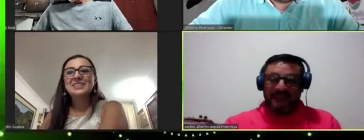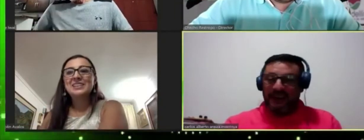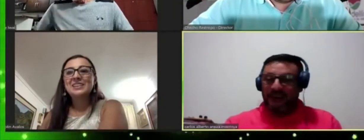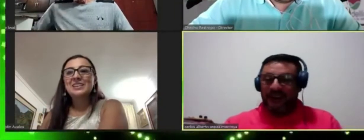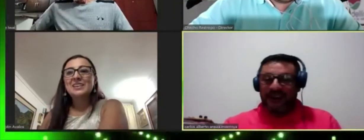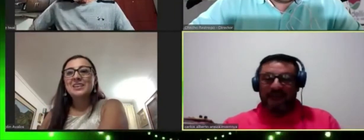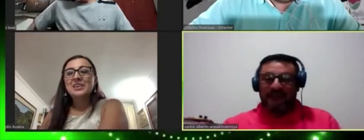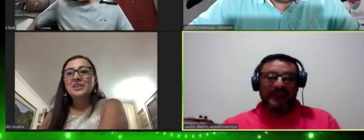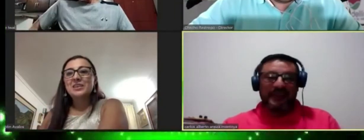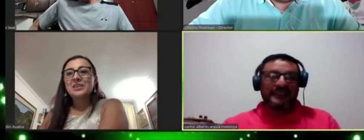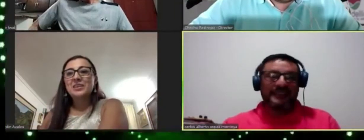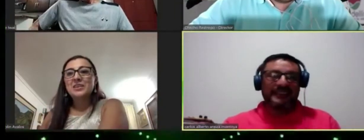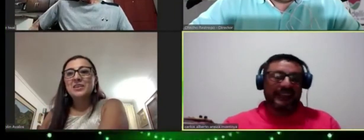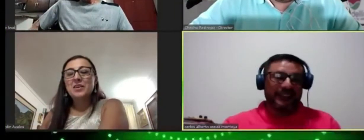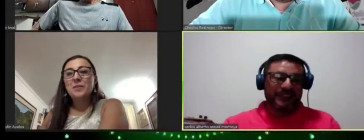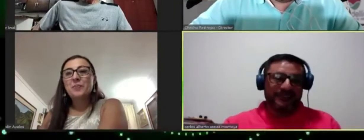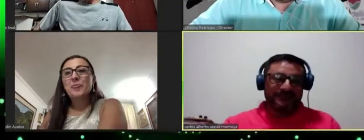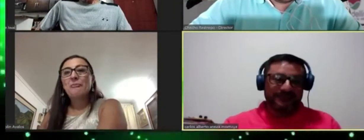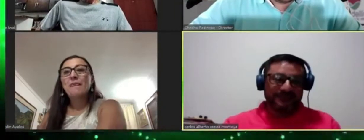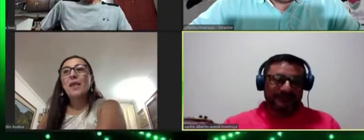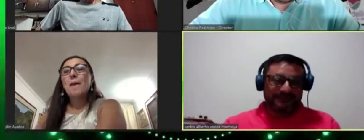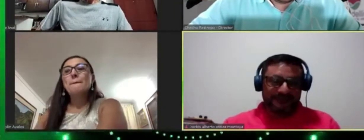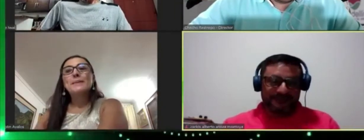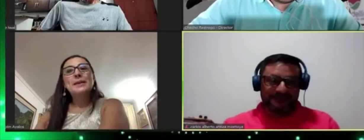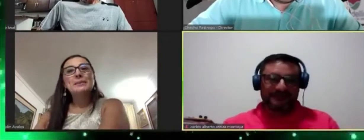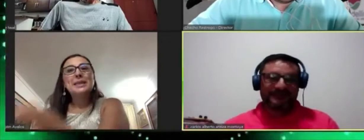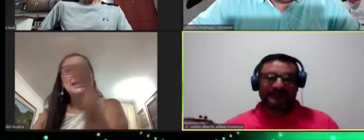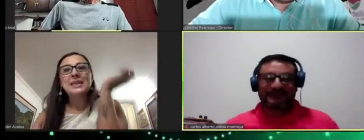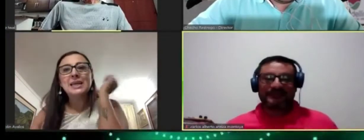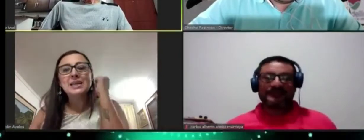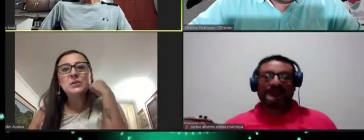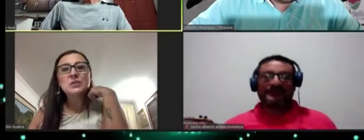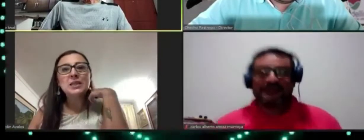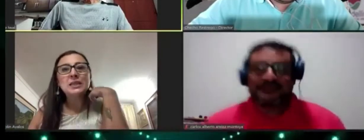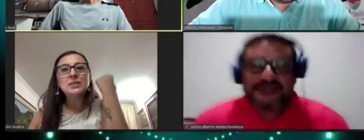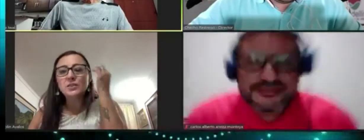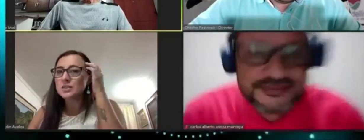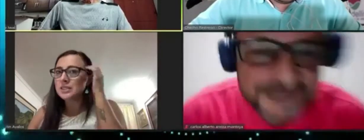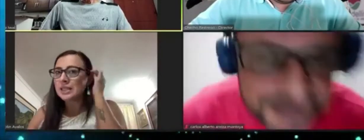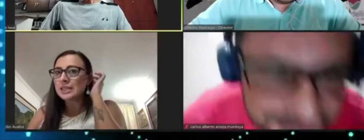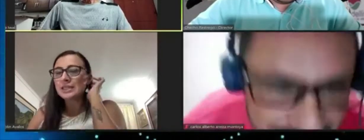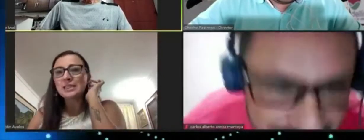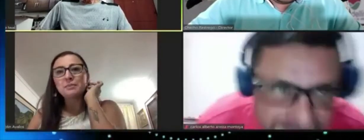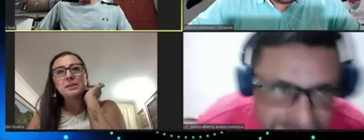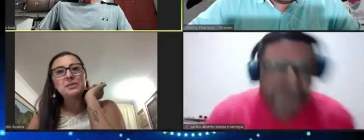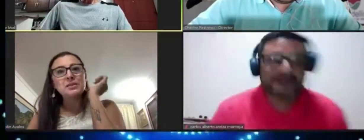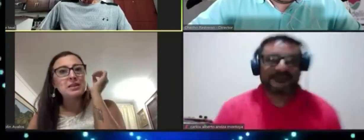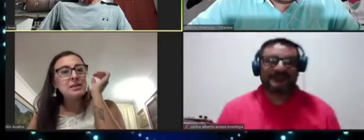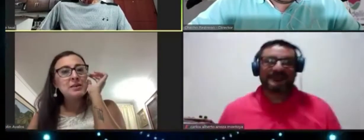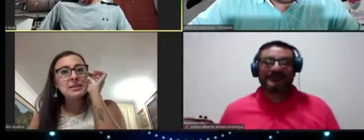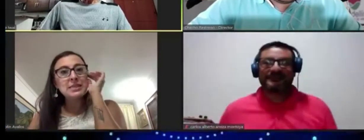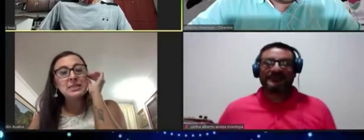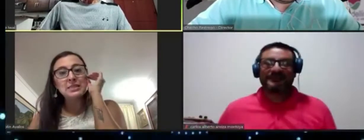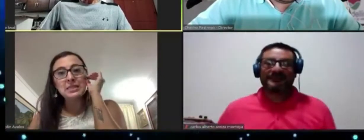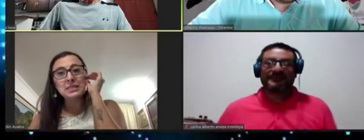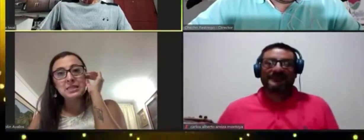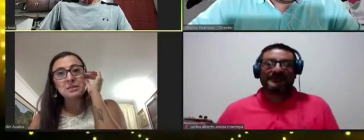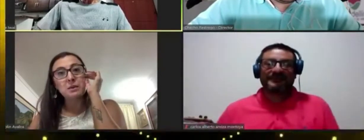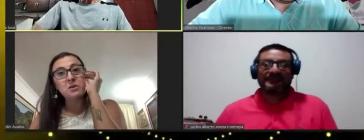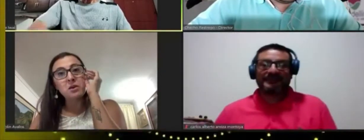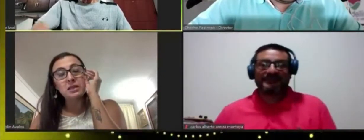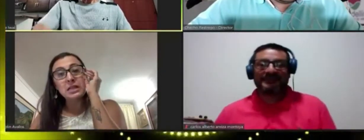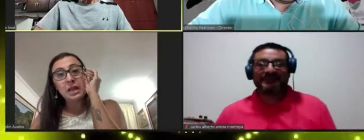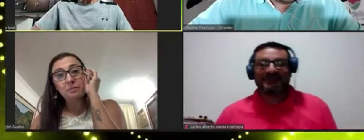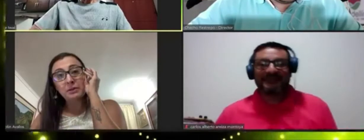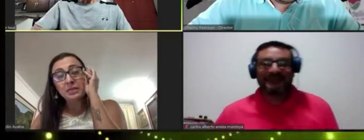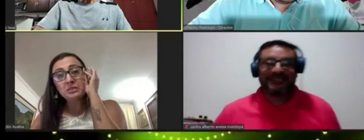una hora bien entretenidos. Vení, Carlos, y entonces la interpretación de lengua de señas es en español,